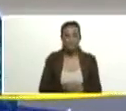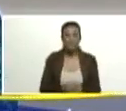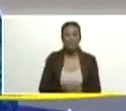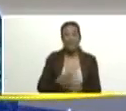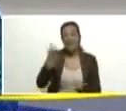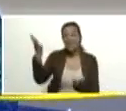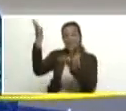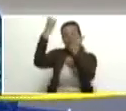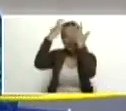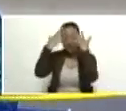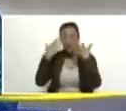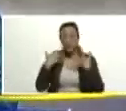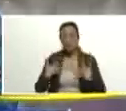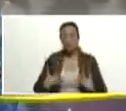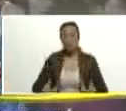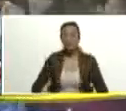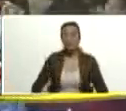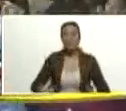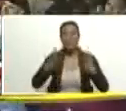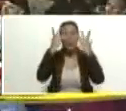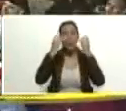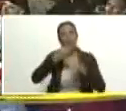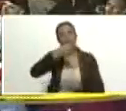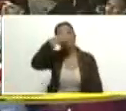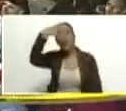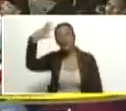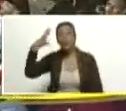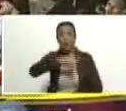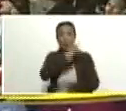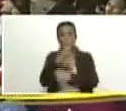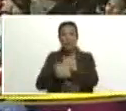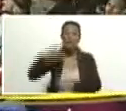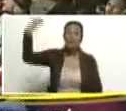llenarnos de su brillo, de su luz, de su fuerza.